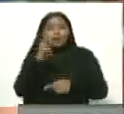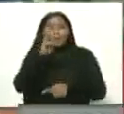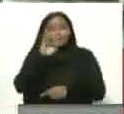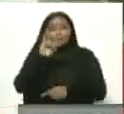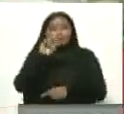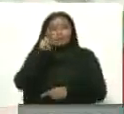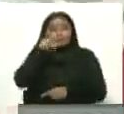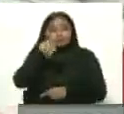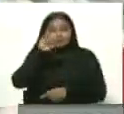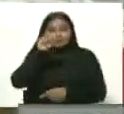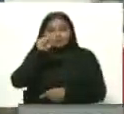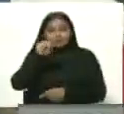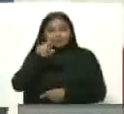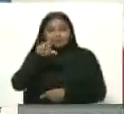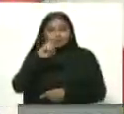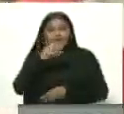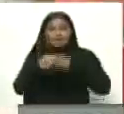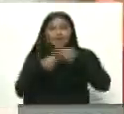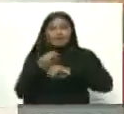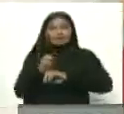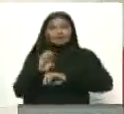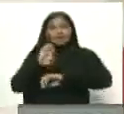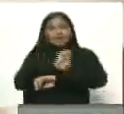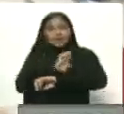gran batalla que libera Quito.